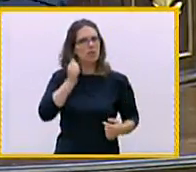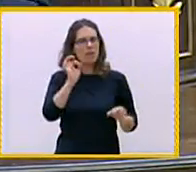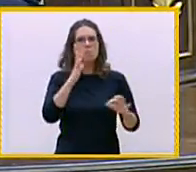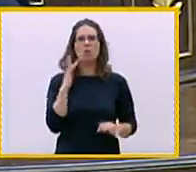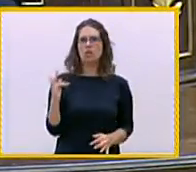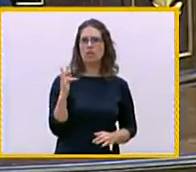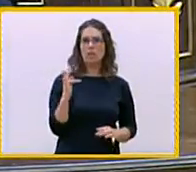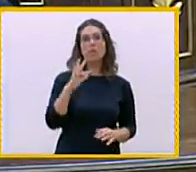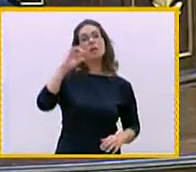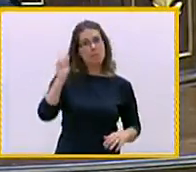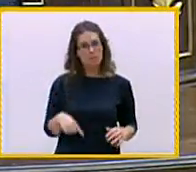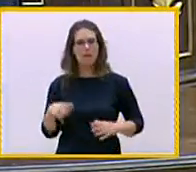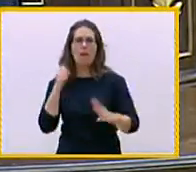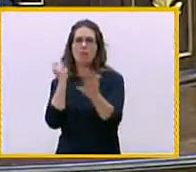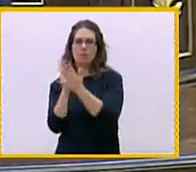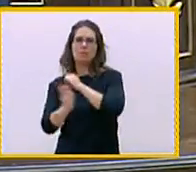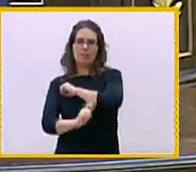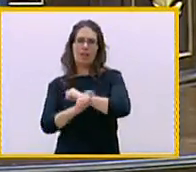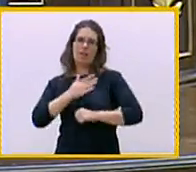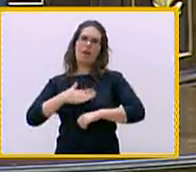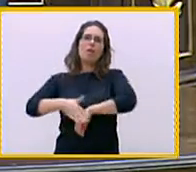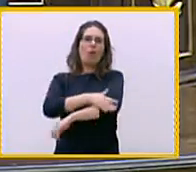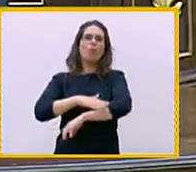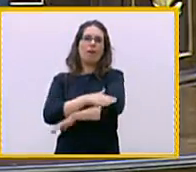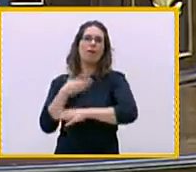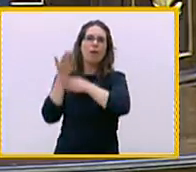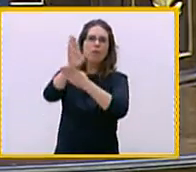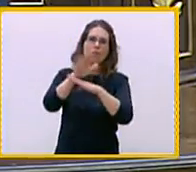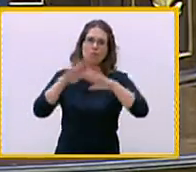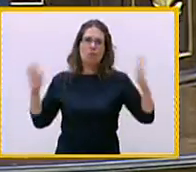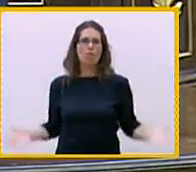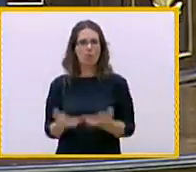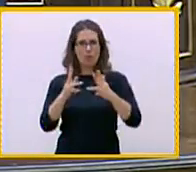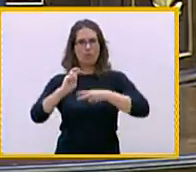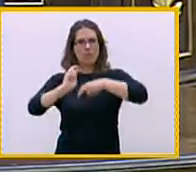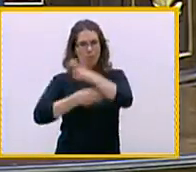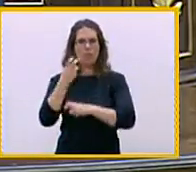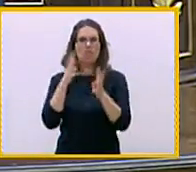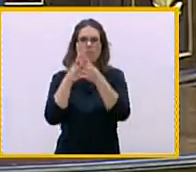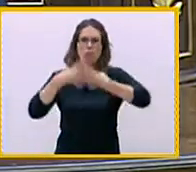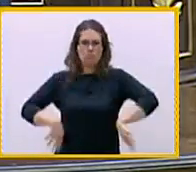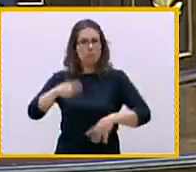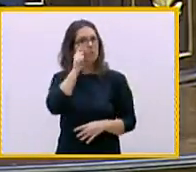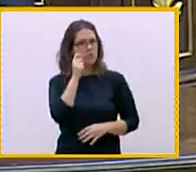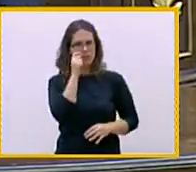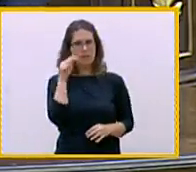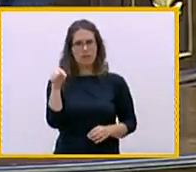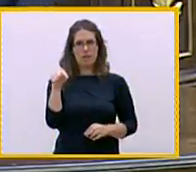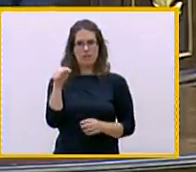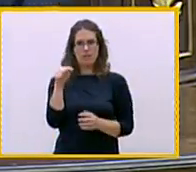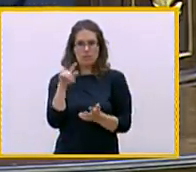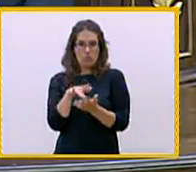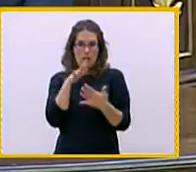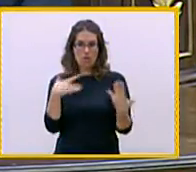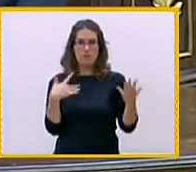apuesta estratégica que el Gobierno ha hecho para la promoción y por la renovación de las infraestructuras turísticas en los momentos más duros de la